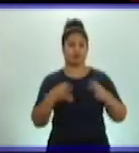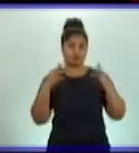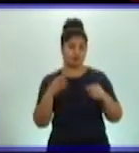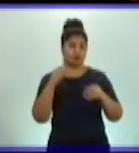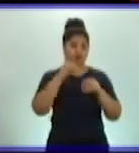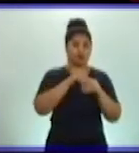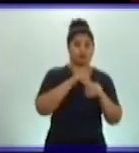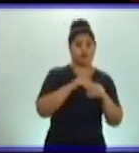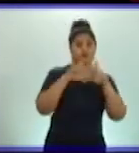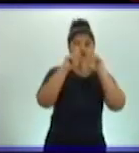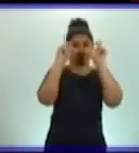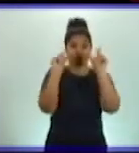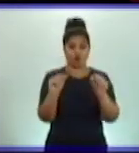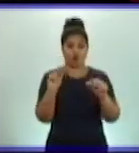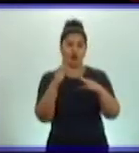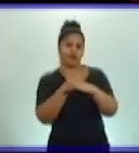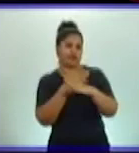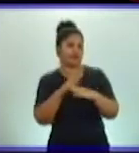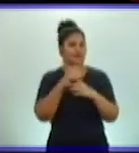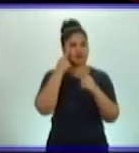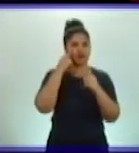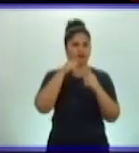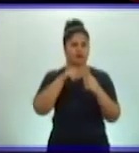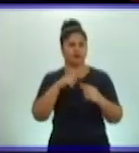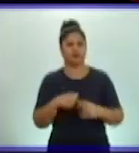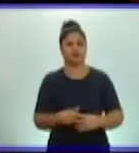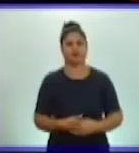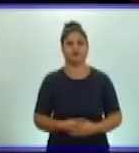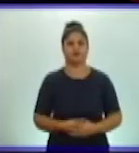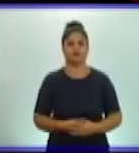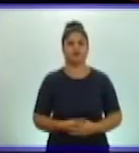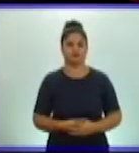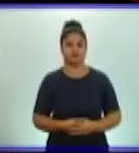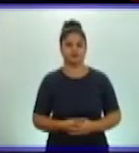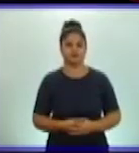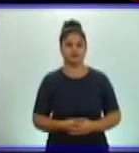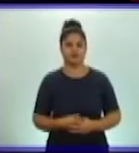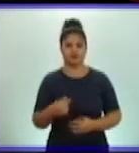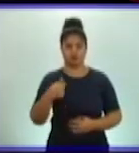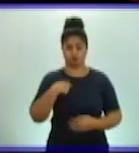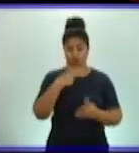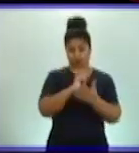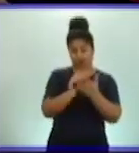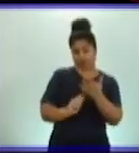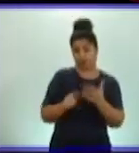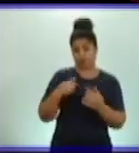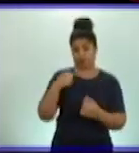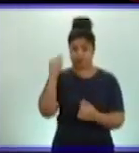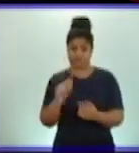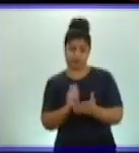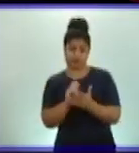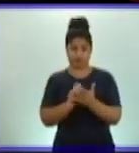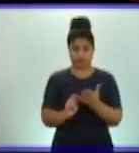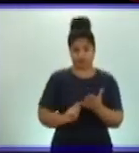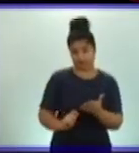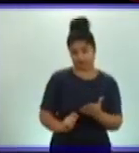nos entendemos. Y por supuesto también es indispensable darse cuenta de que texto no solo es